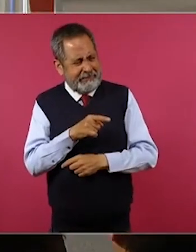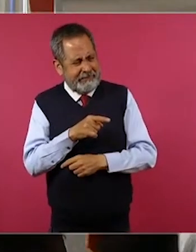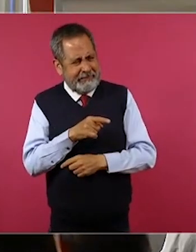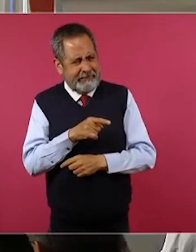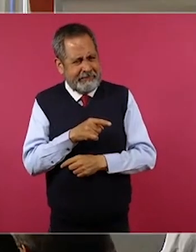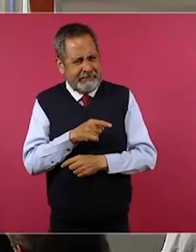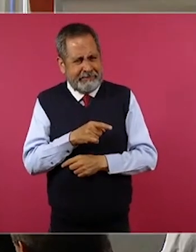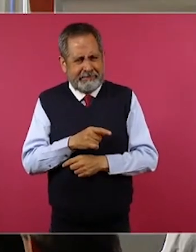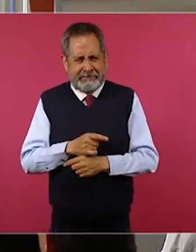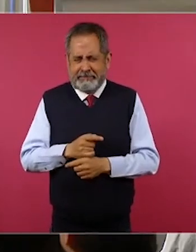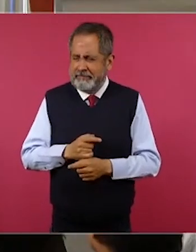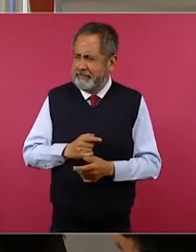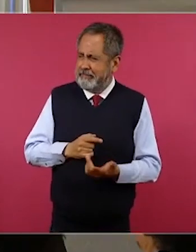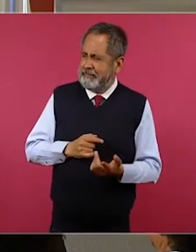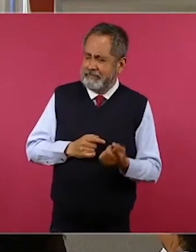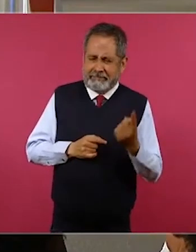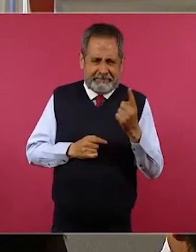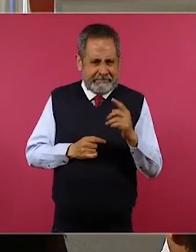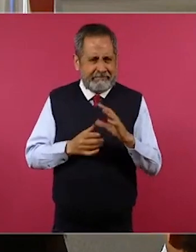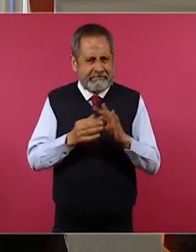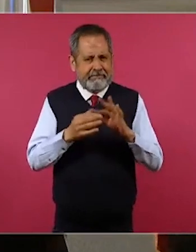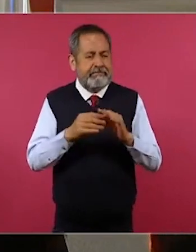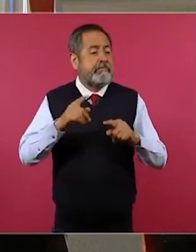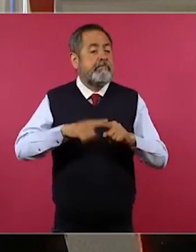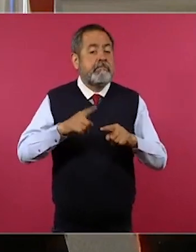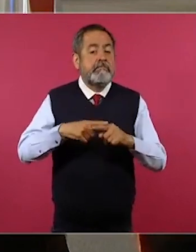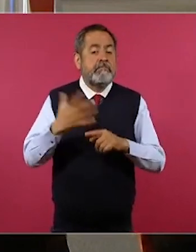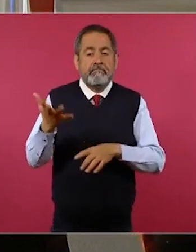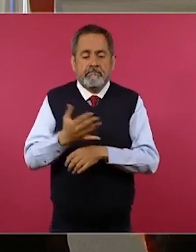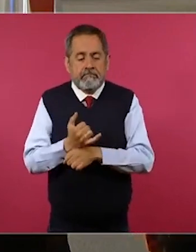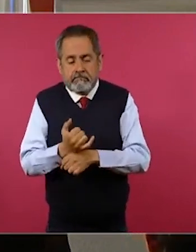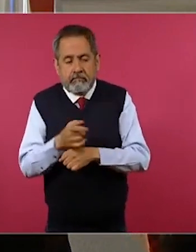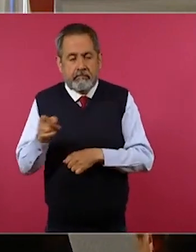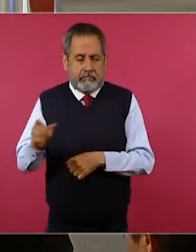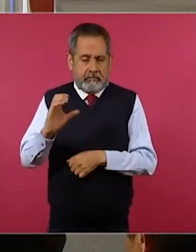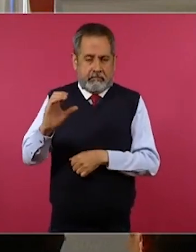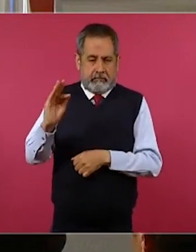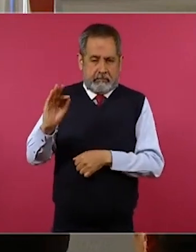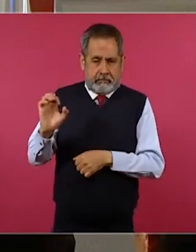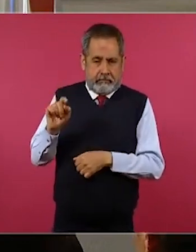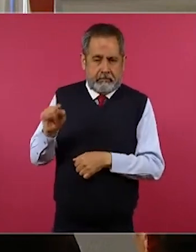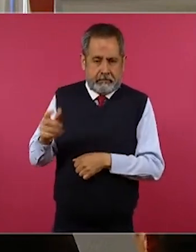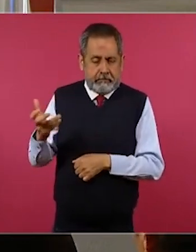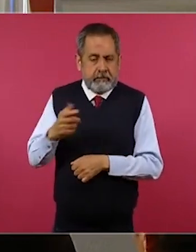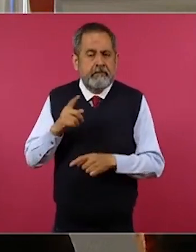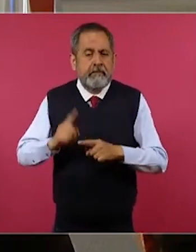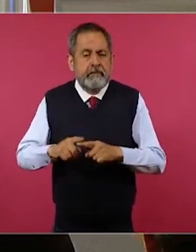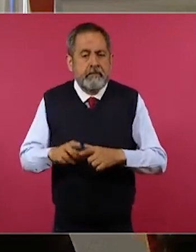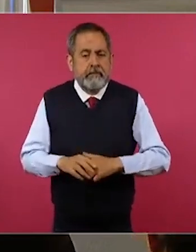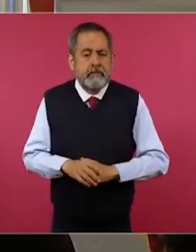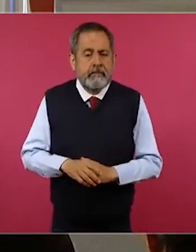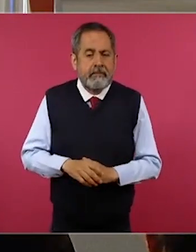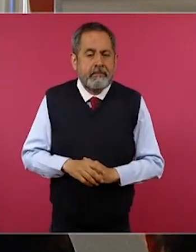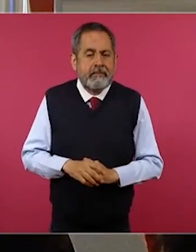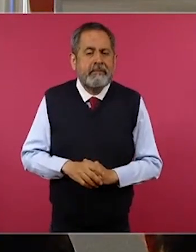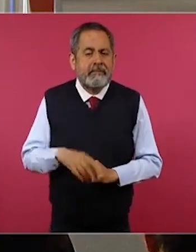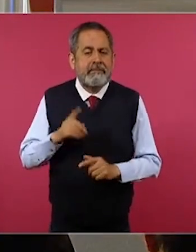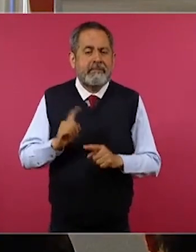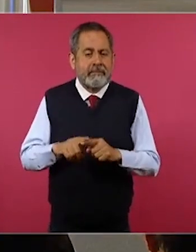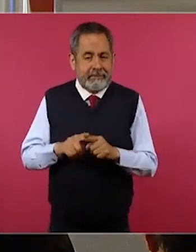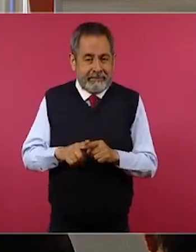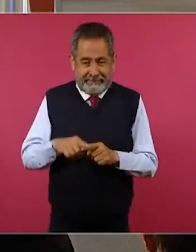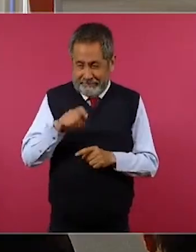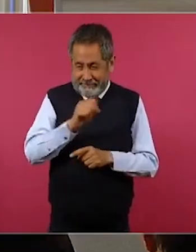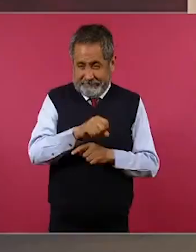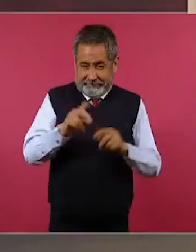llama mucho la atención, y esto lo hizo la Comisión Federal de Electricidad, es que hubieron sobre